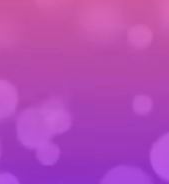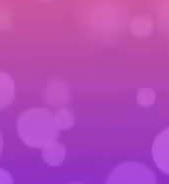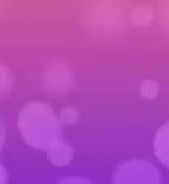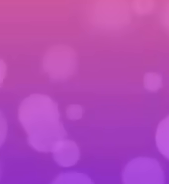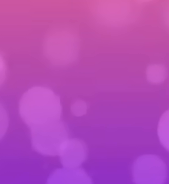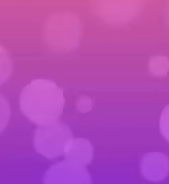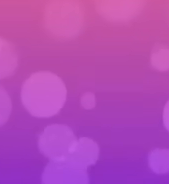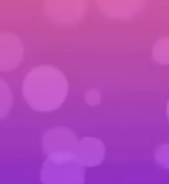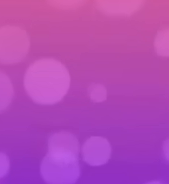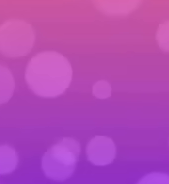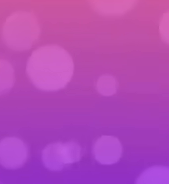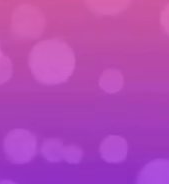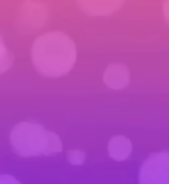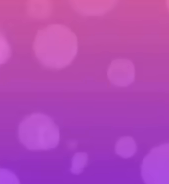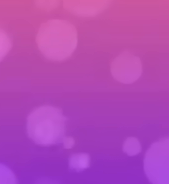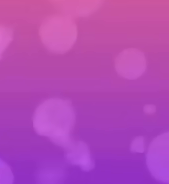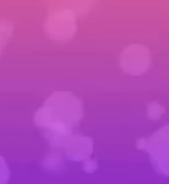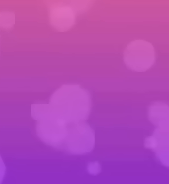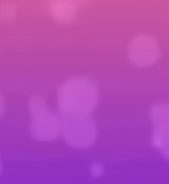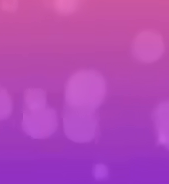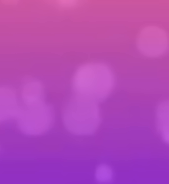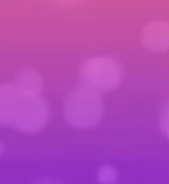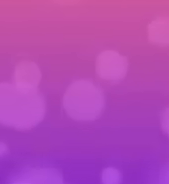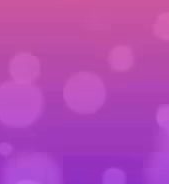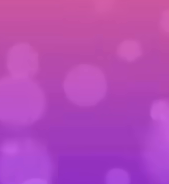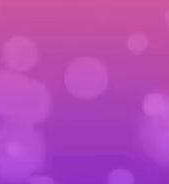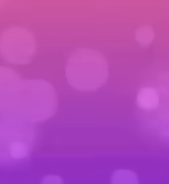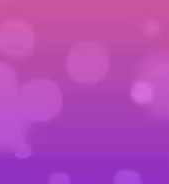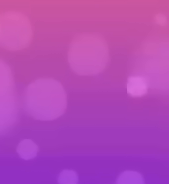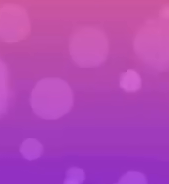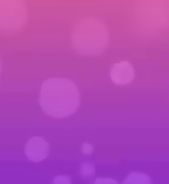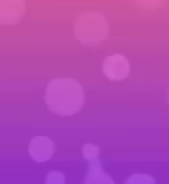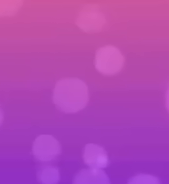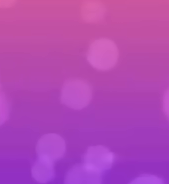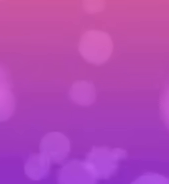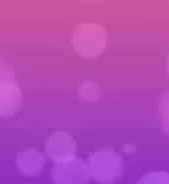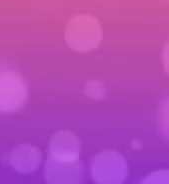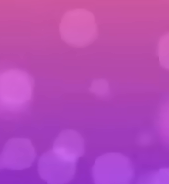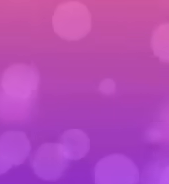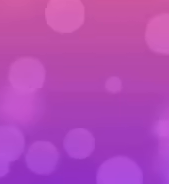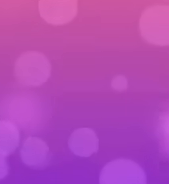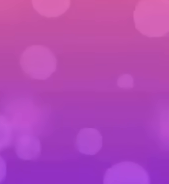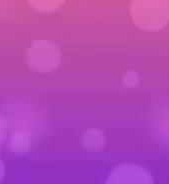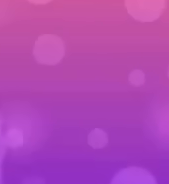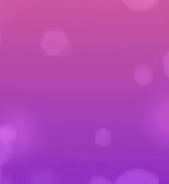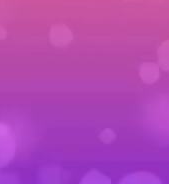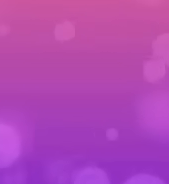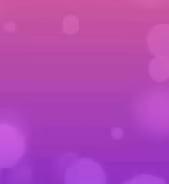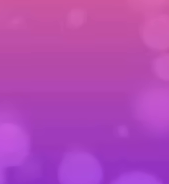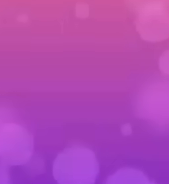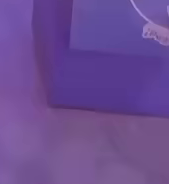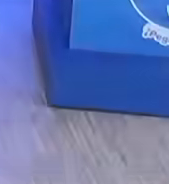mucha suerte tendré. Bienvenidos al sorteo Loto. ¡Loto! ¡Te cambia la vida!